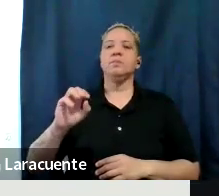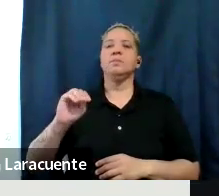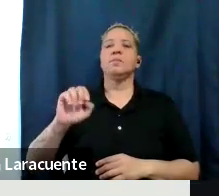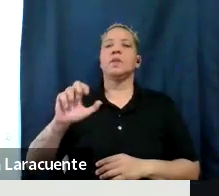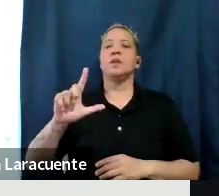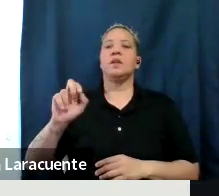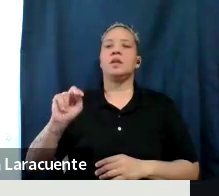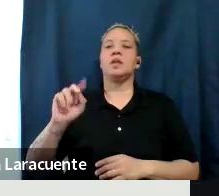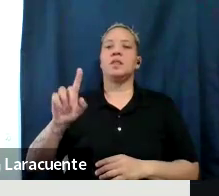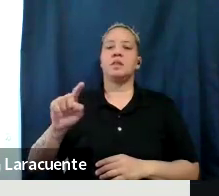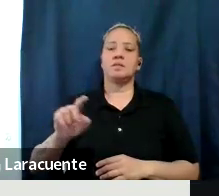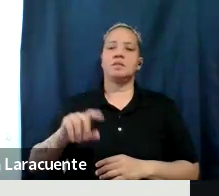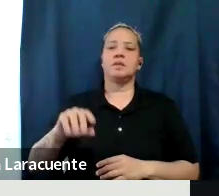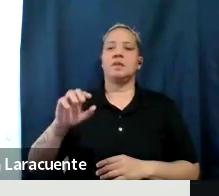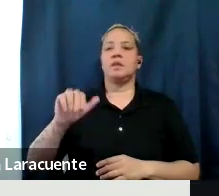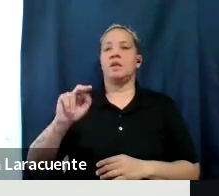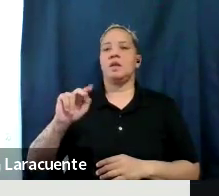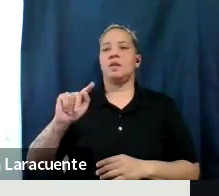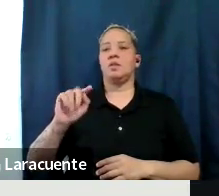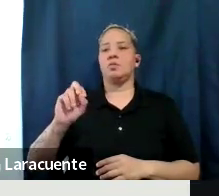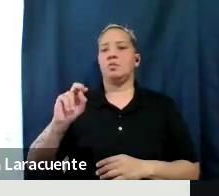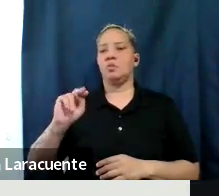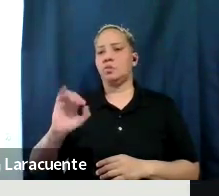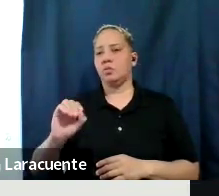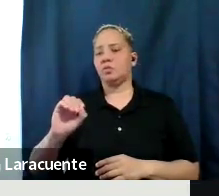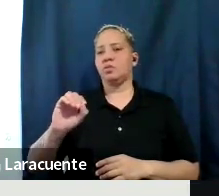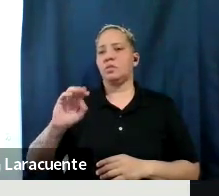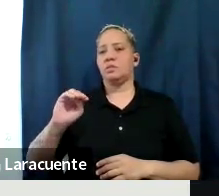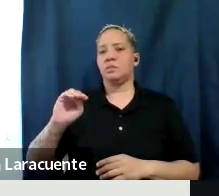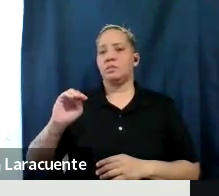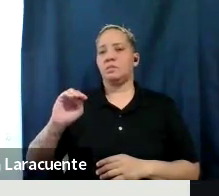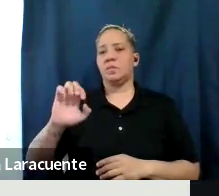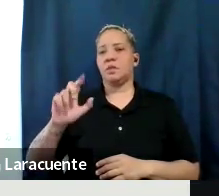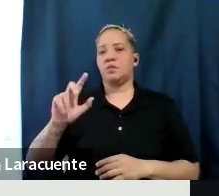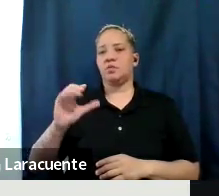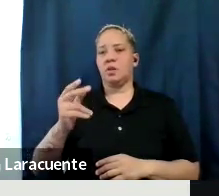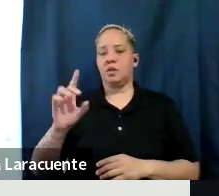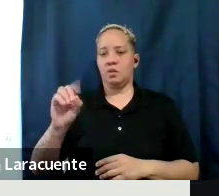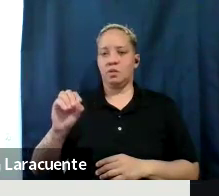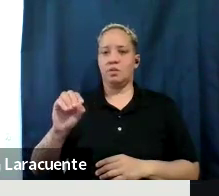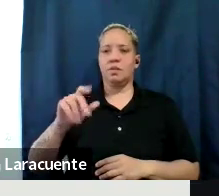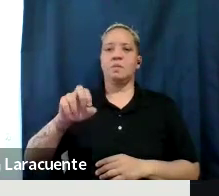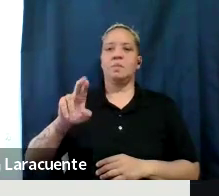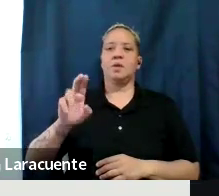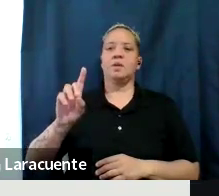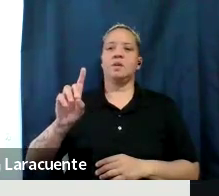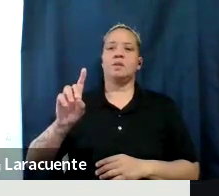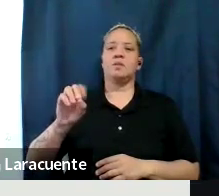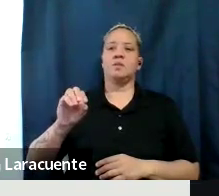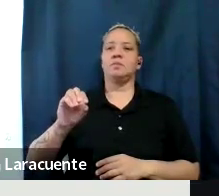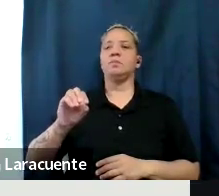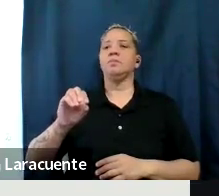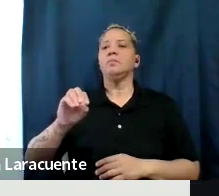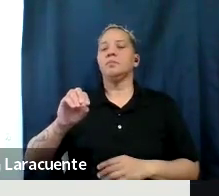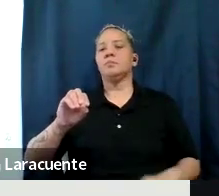Antonio Machado, Manuel de Falla, Gabriel Miró, Pedro Salinas y, por